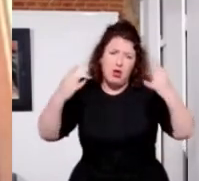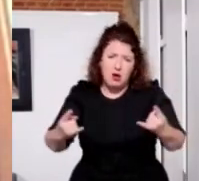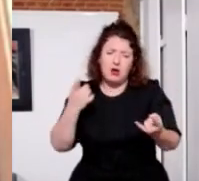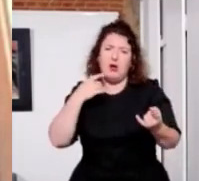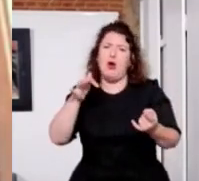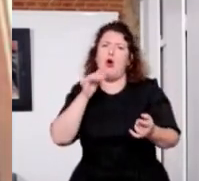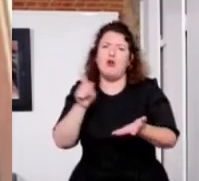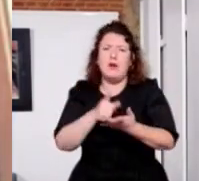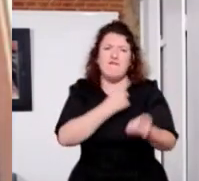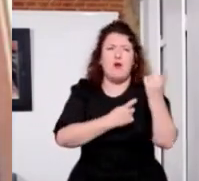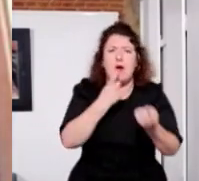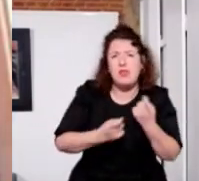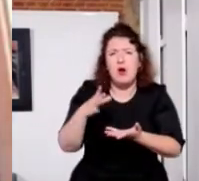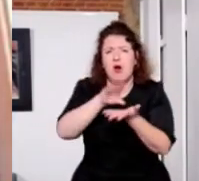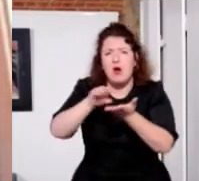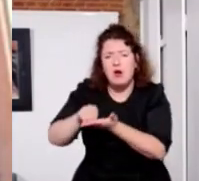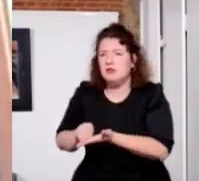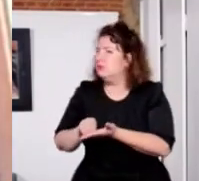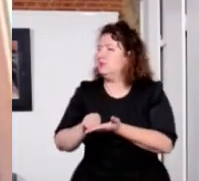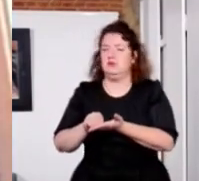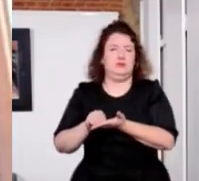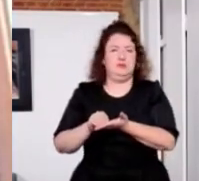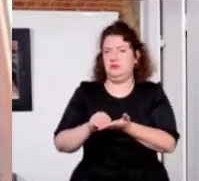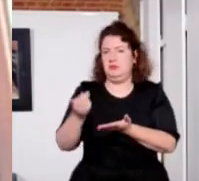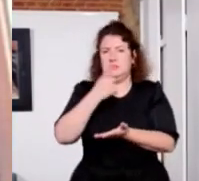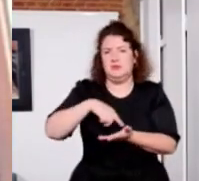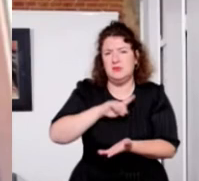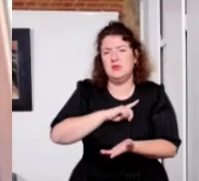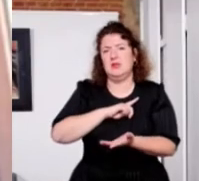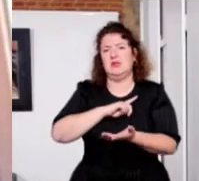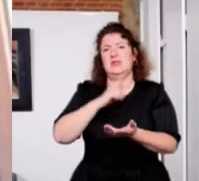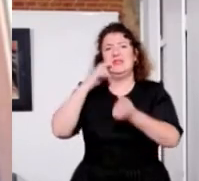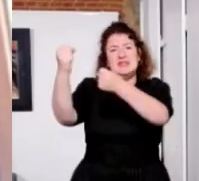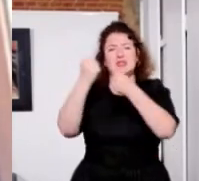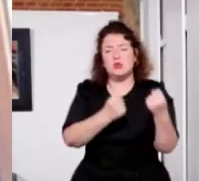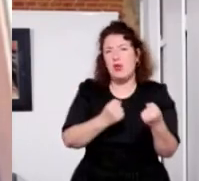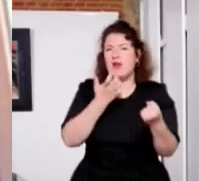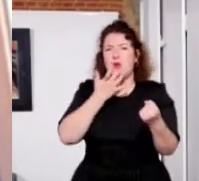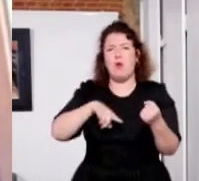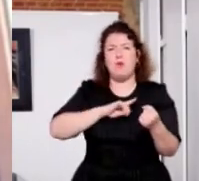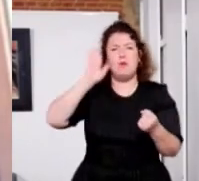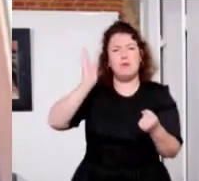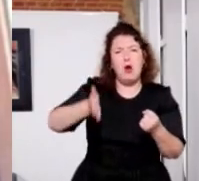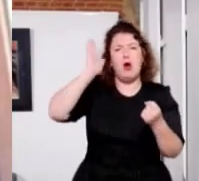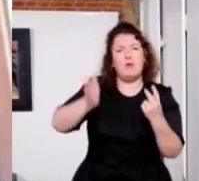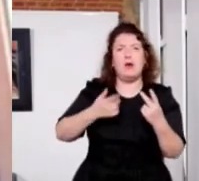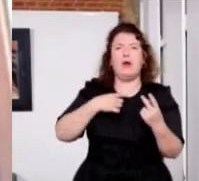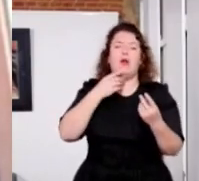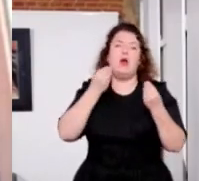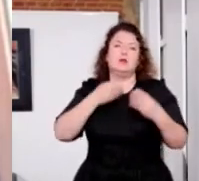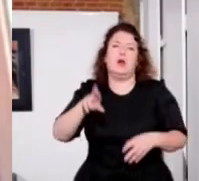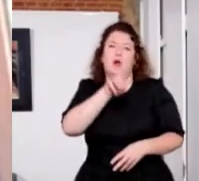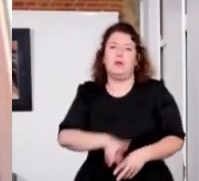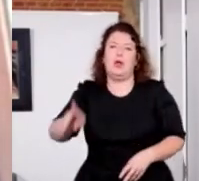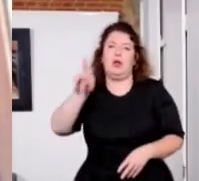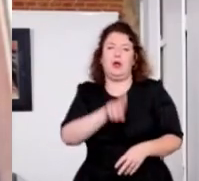recoger información, otra vez con la violencia institucional, que sin querer volvemos a contar la misma historia, de manera que las